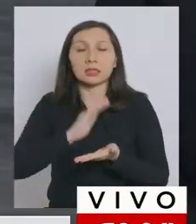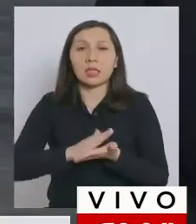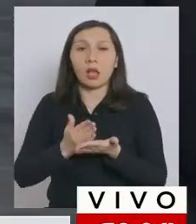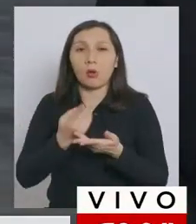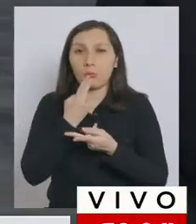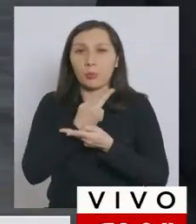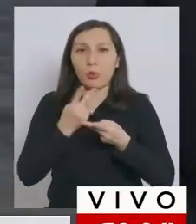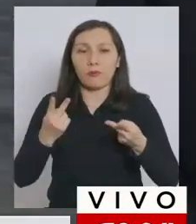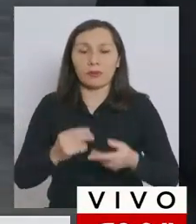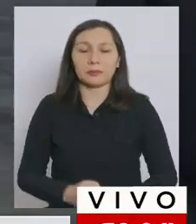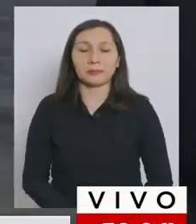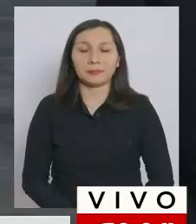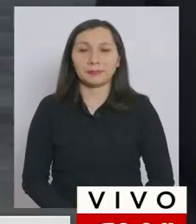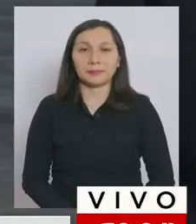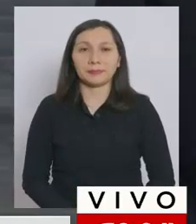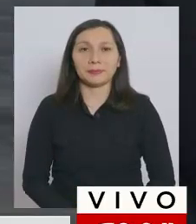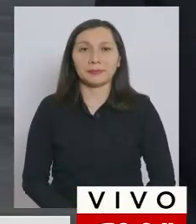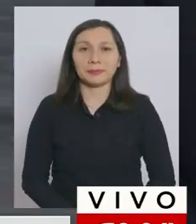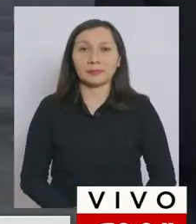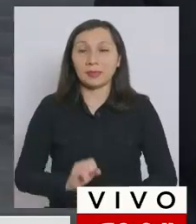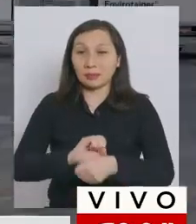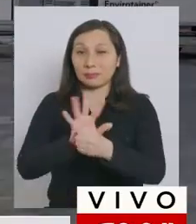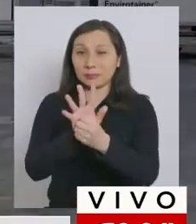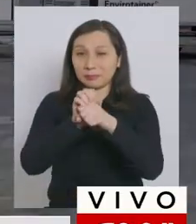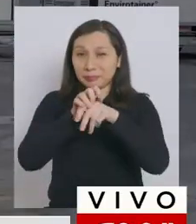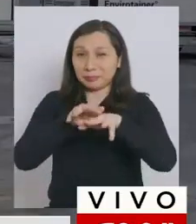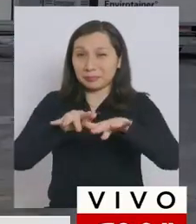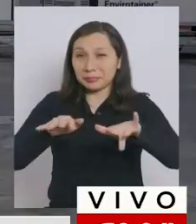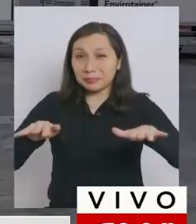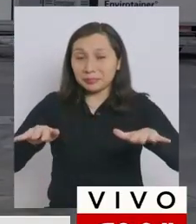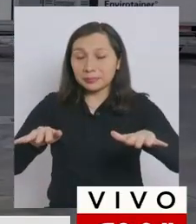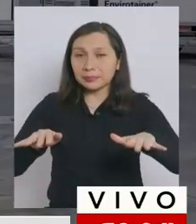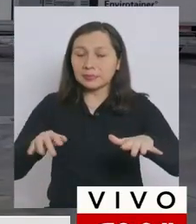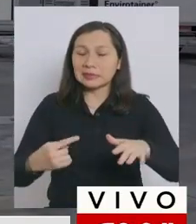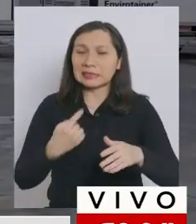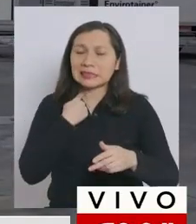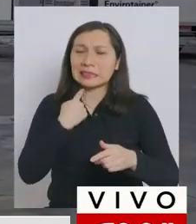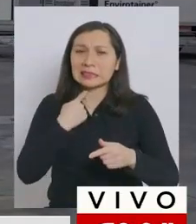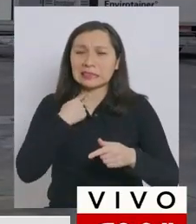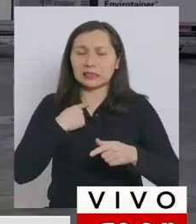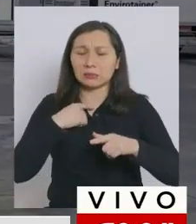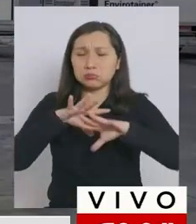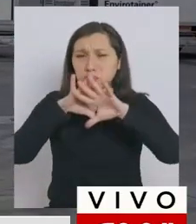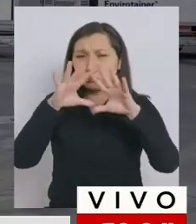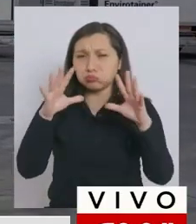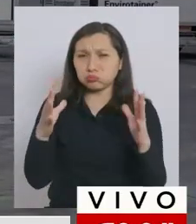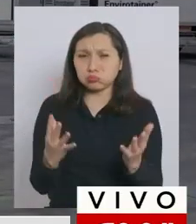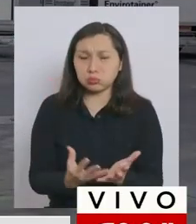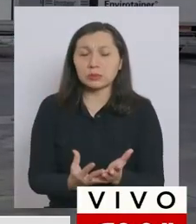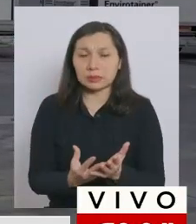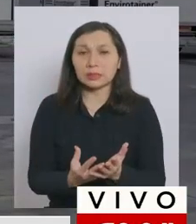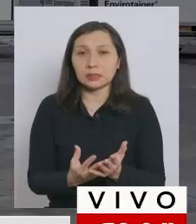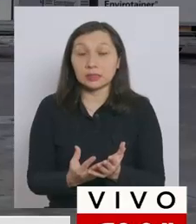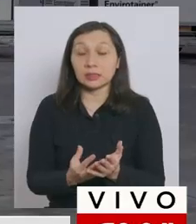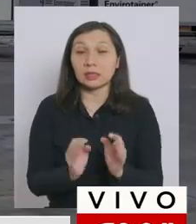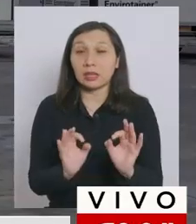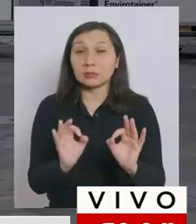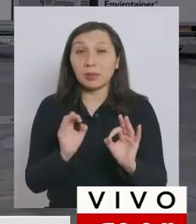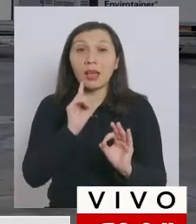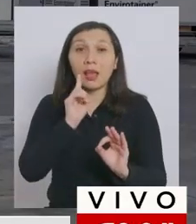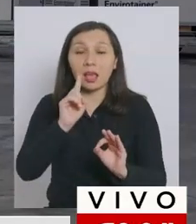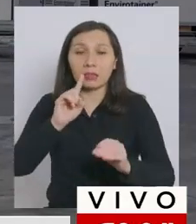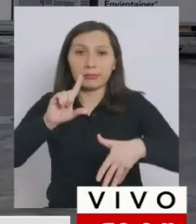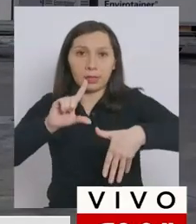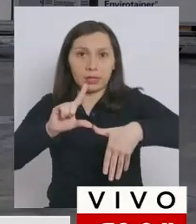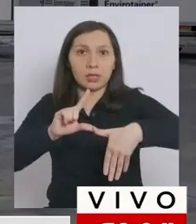salud la pandemia del coronavirus ha producido estragos en el mundo entero especialmente en